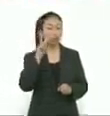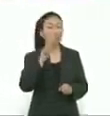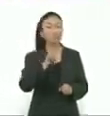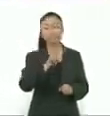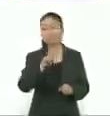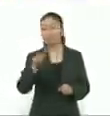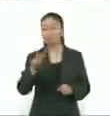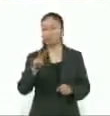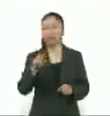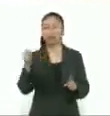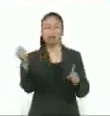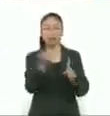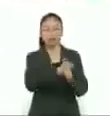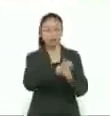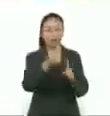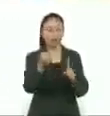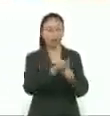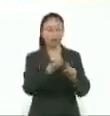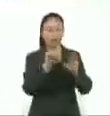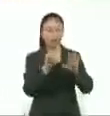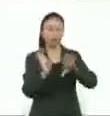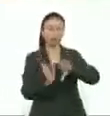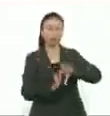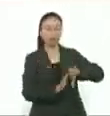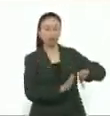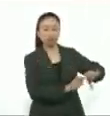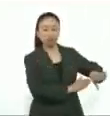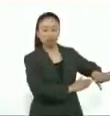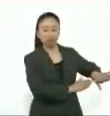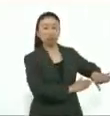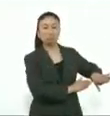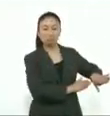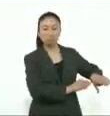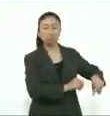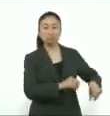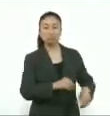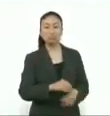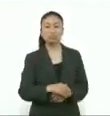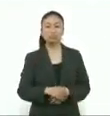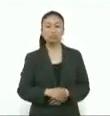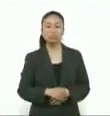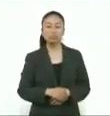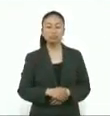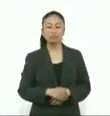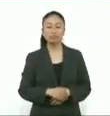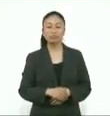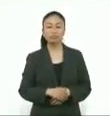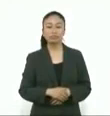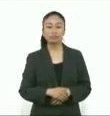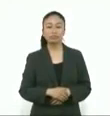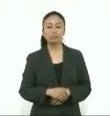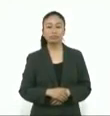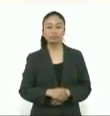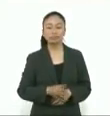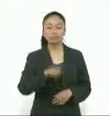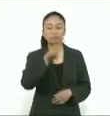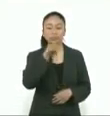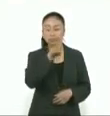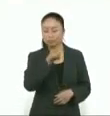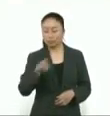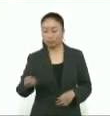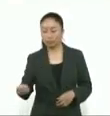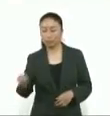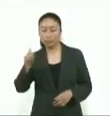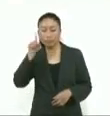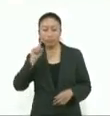a la erradicación de la violencia contra las mujeres en todas sus expresiones. La defensa de nuestras niñas de la